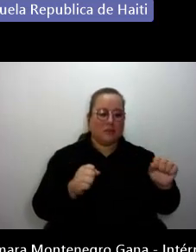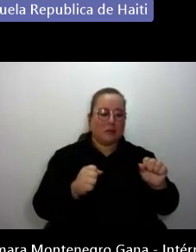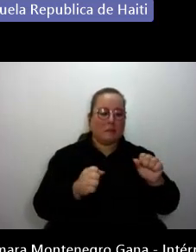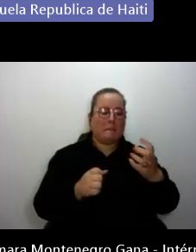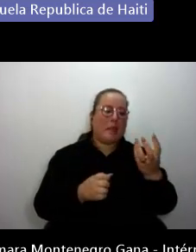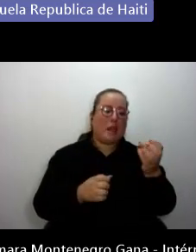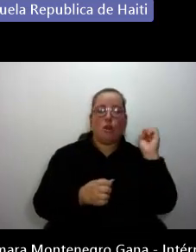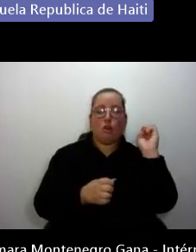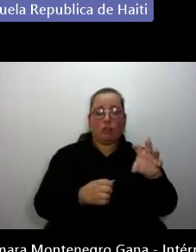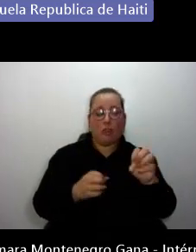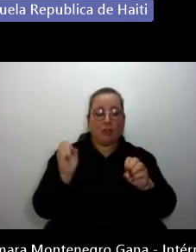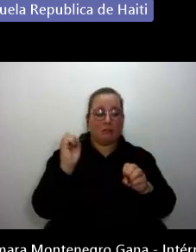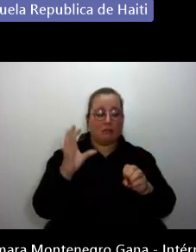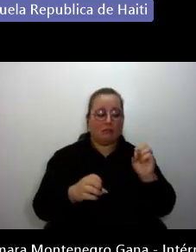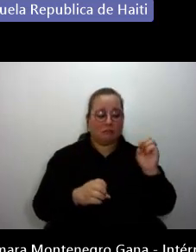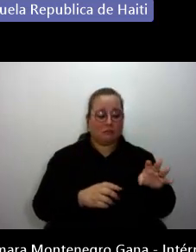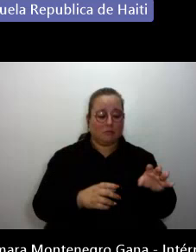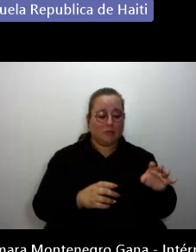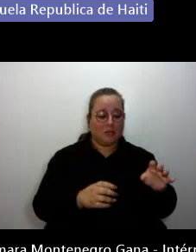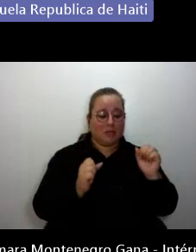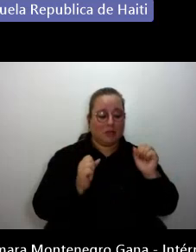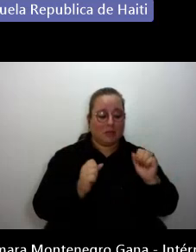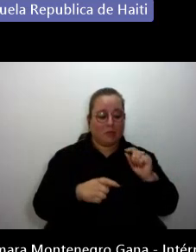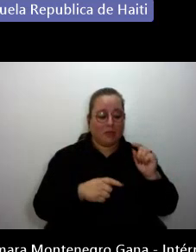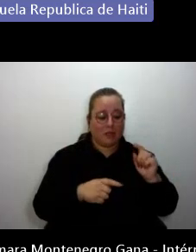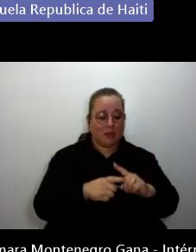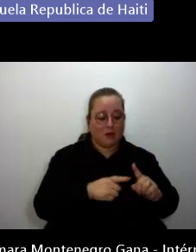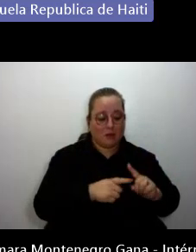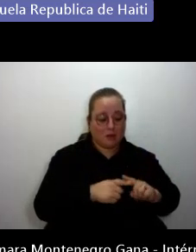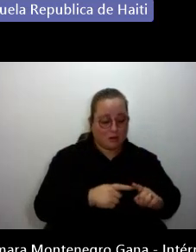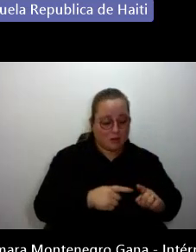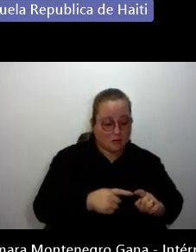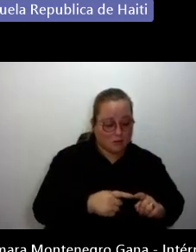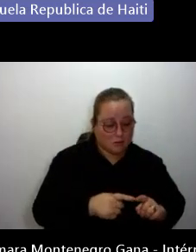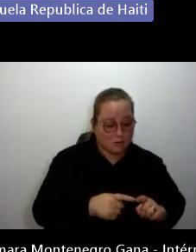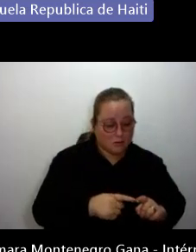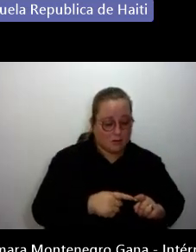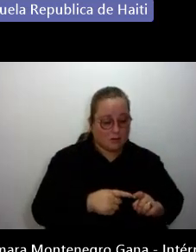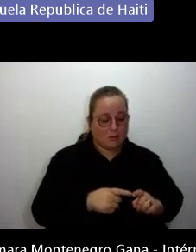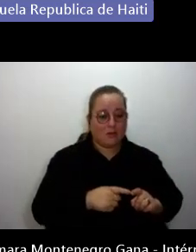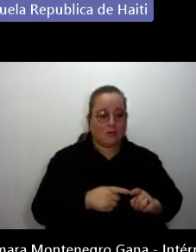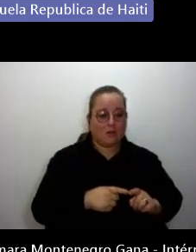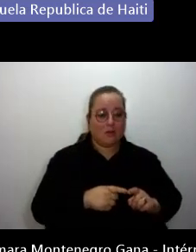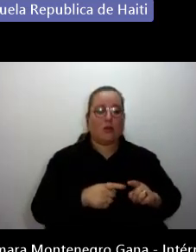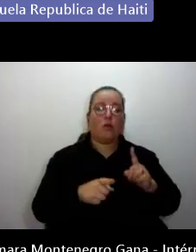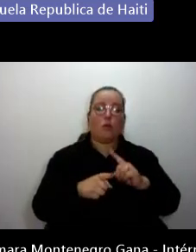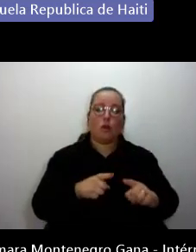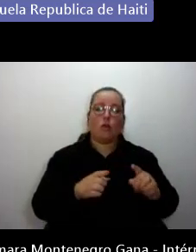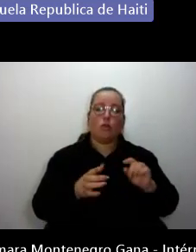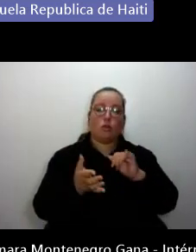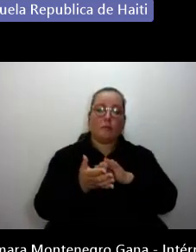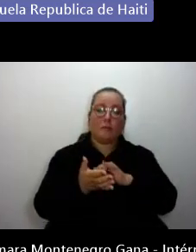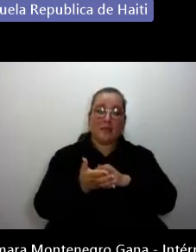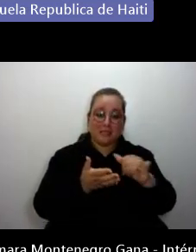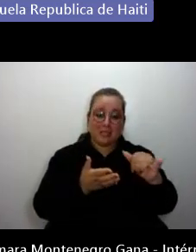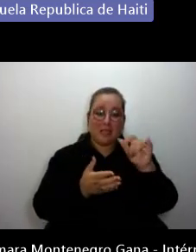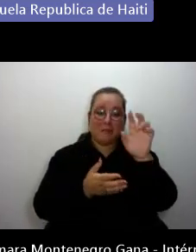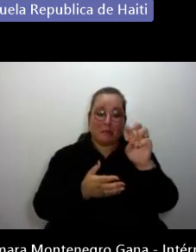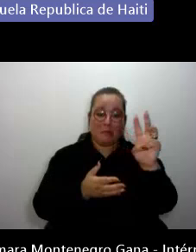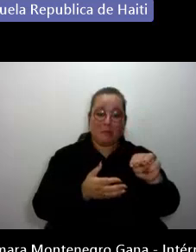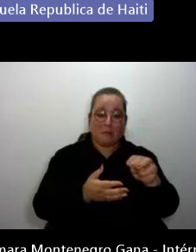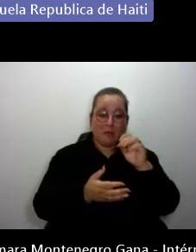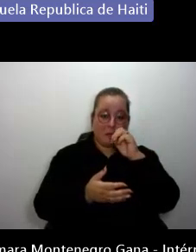pelotas, pueden dar vuelta, existe colchoneta, etcétera. Además, se le vuelve a enviar otro mensaje al apoderado para que él sepa que